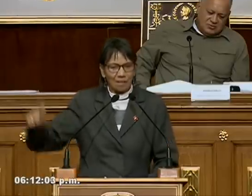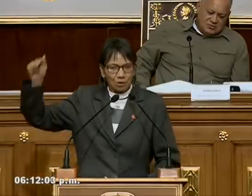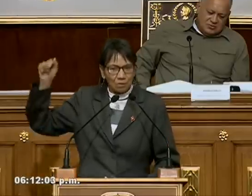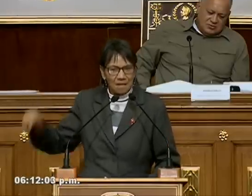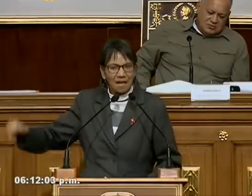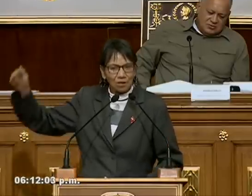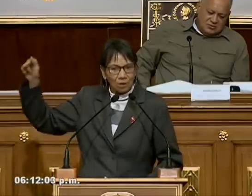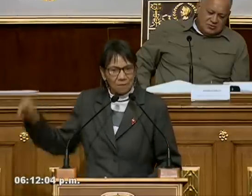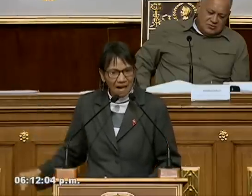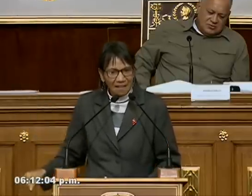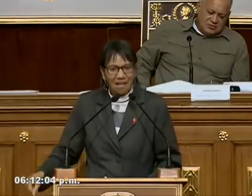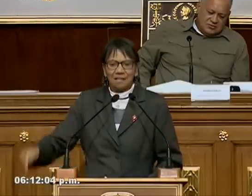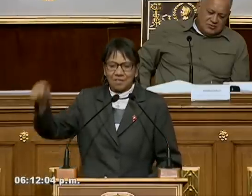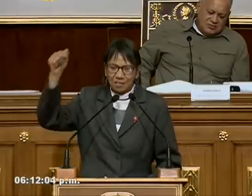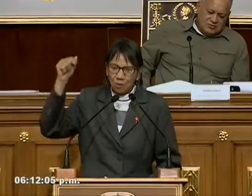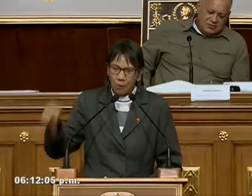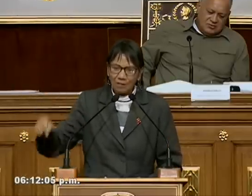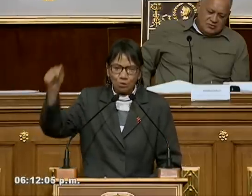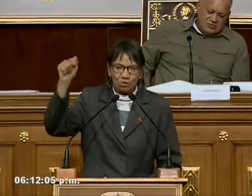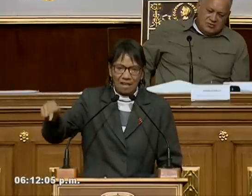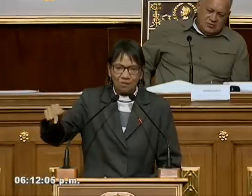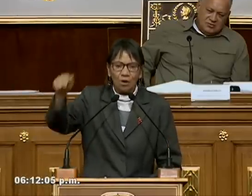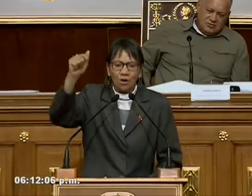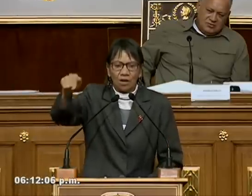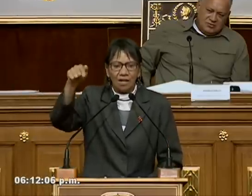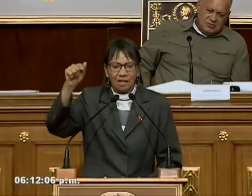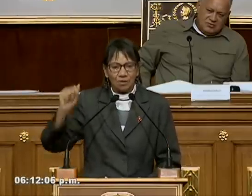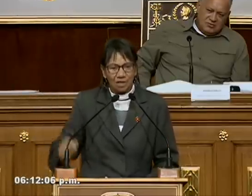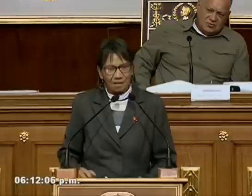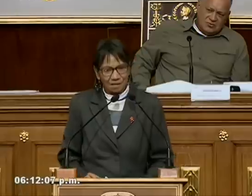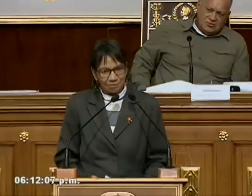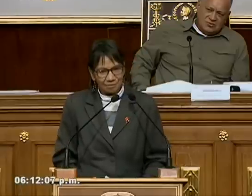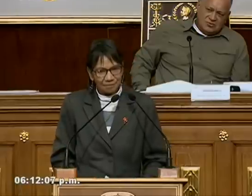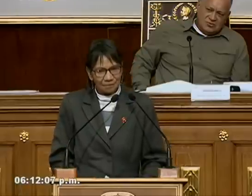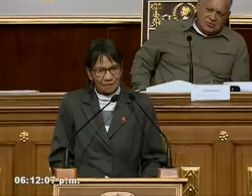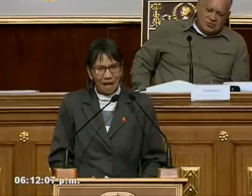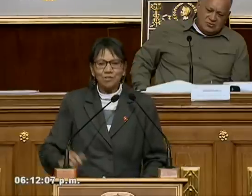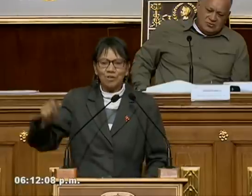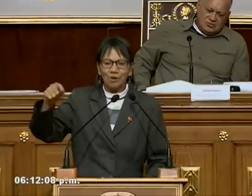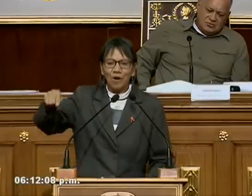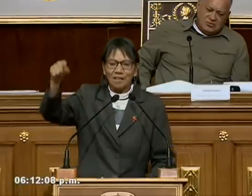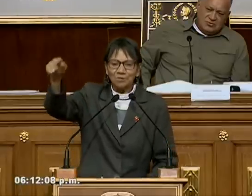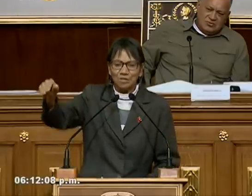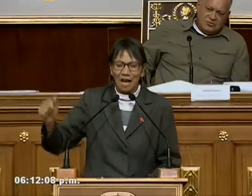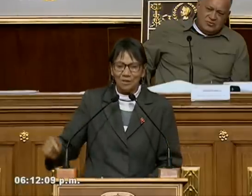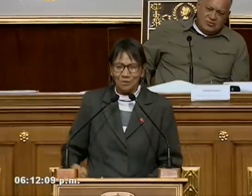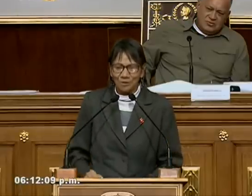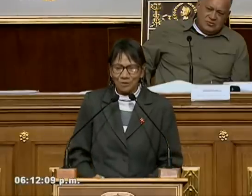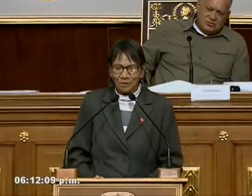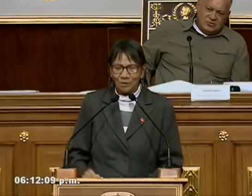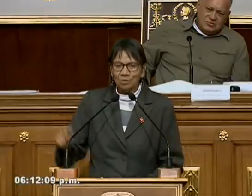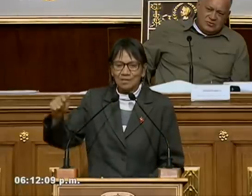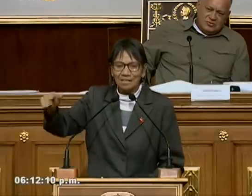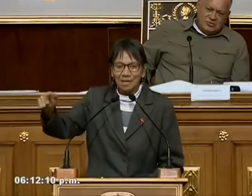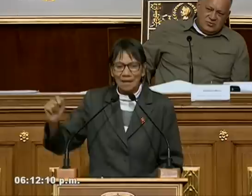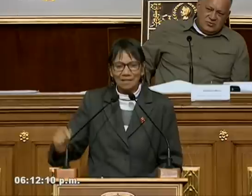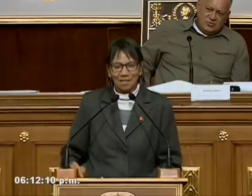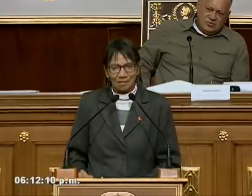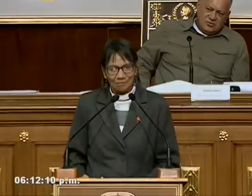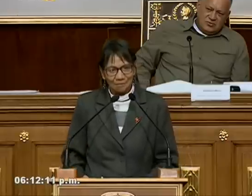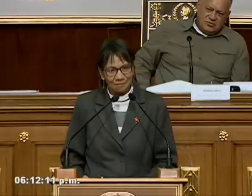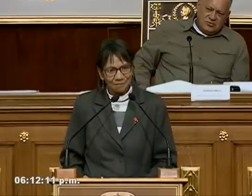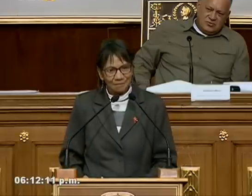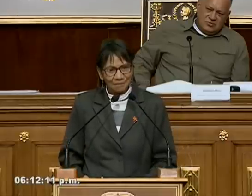norteamericana y la economía colombiana tiene un buen sustento en la cocaína. A Diosdado los ha denunciado